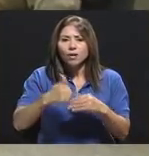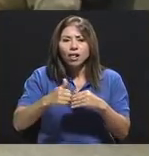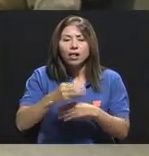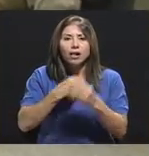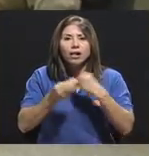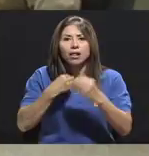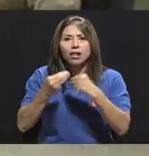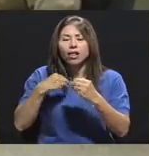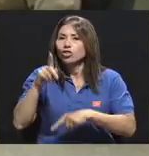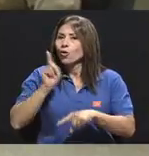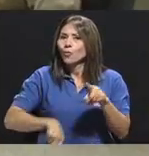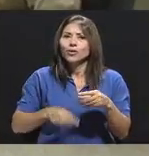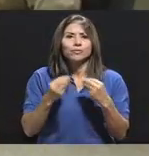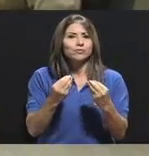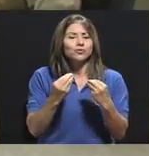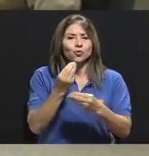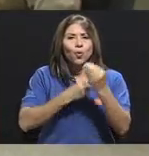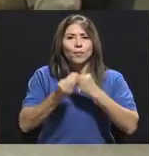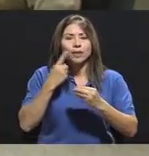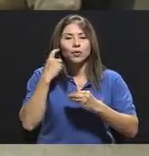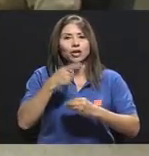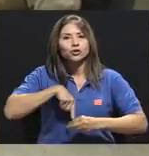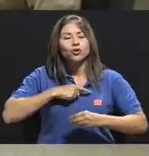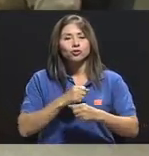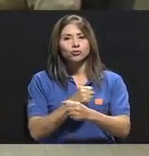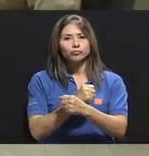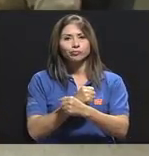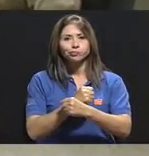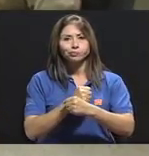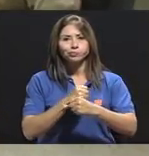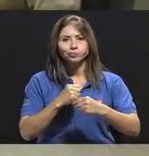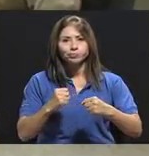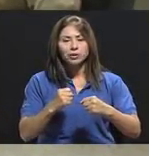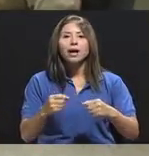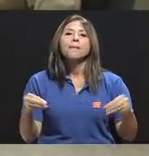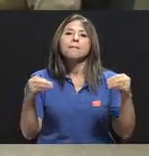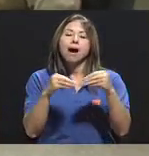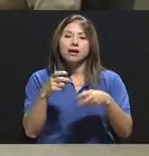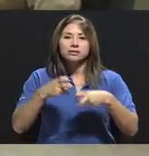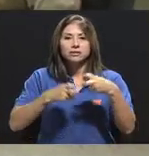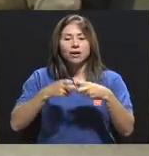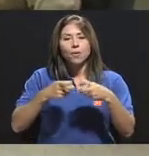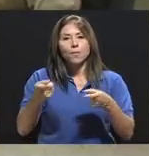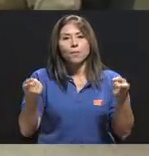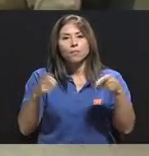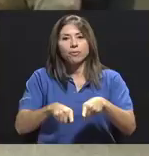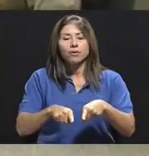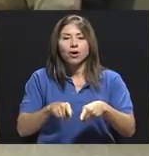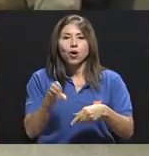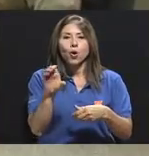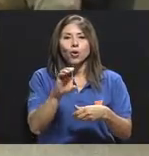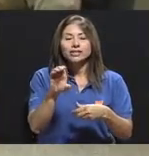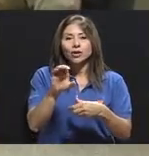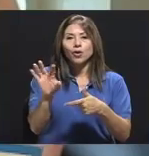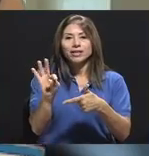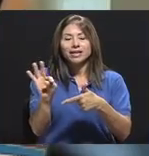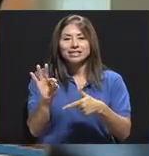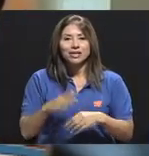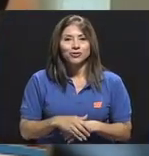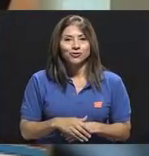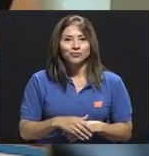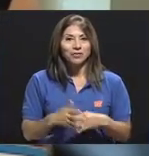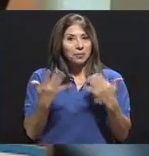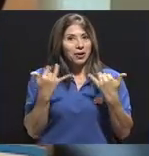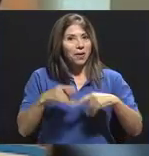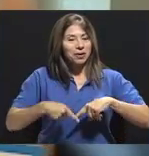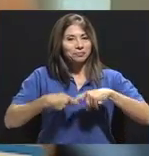peso entre más aumento de peso tendemos a tener más este tipo problemas asociados con colesterol y triglicéridos altos ha llegado el momento